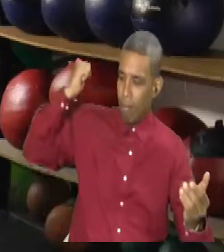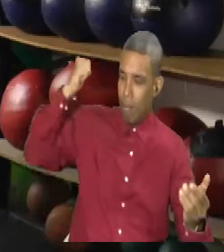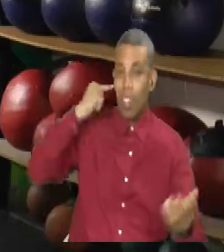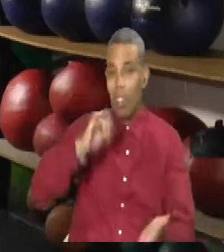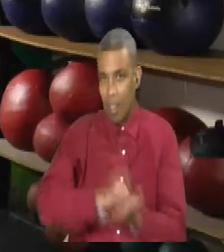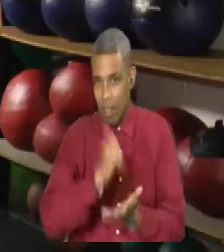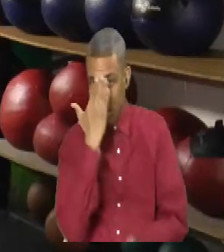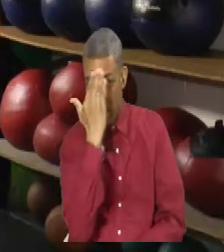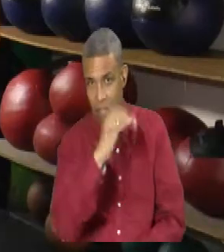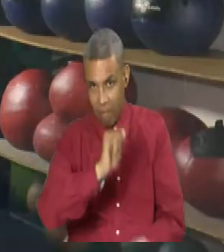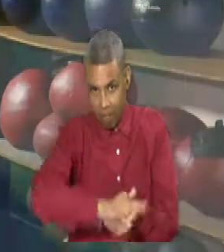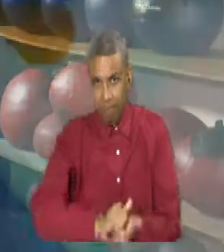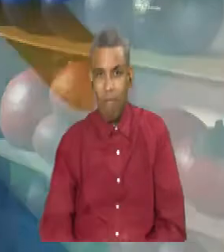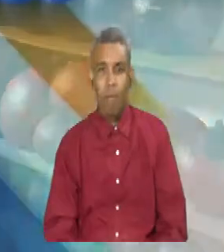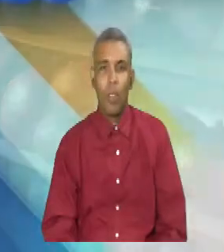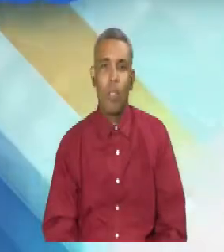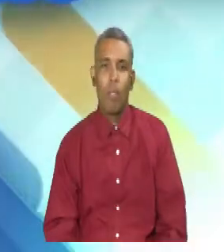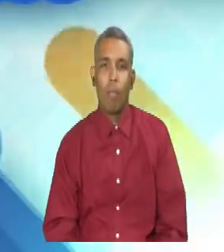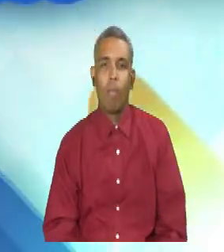esperamos.